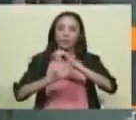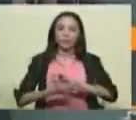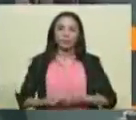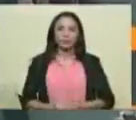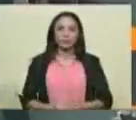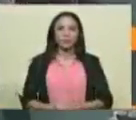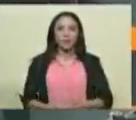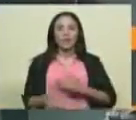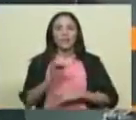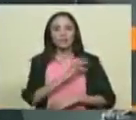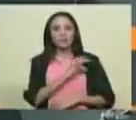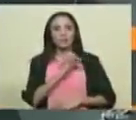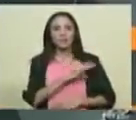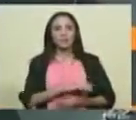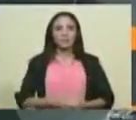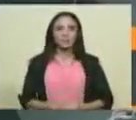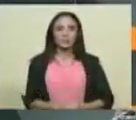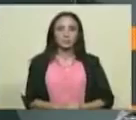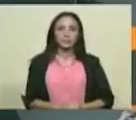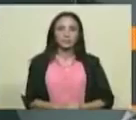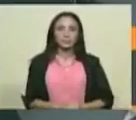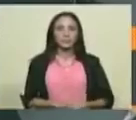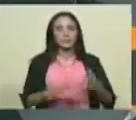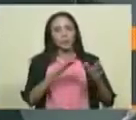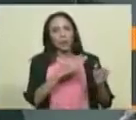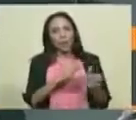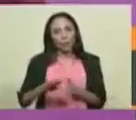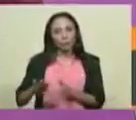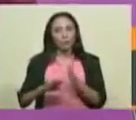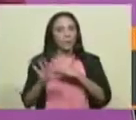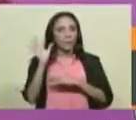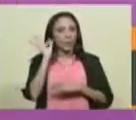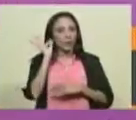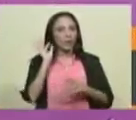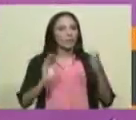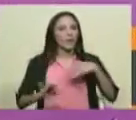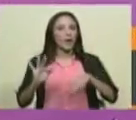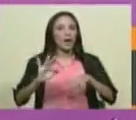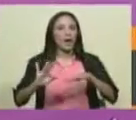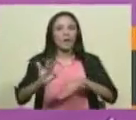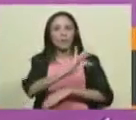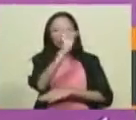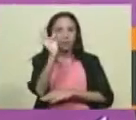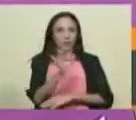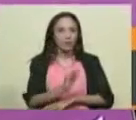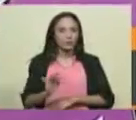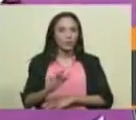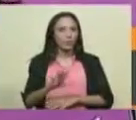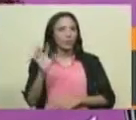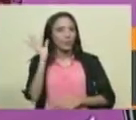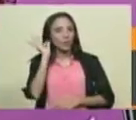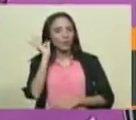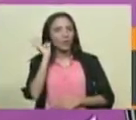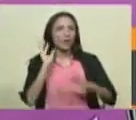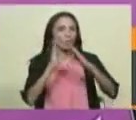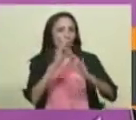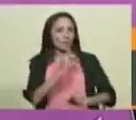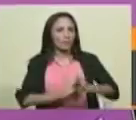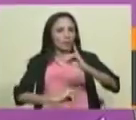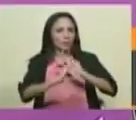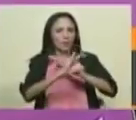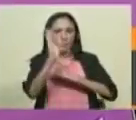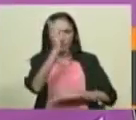Uramán, de Chile. María Santos, de la Federación Democrática de Mujeres a nivel internacional de